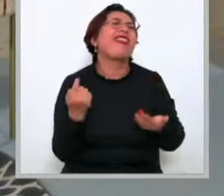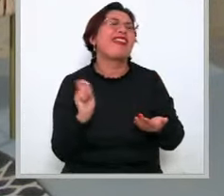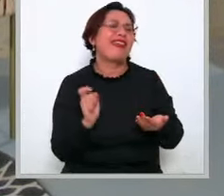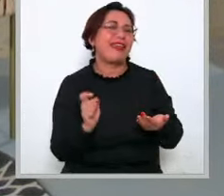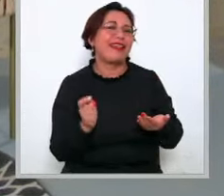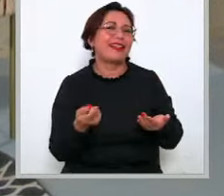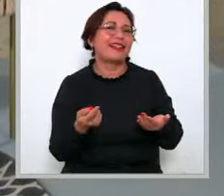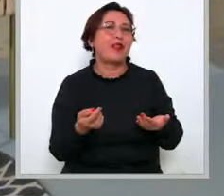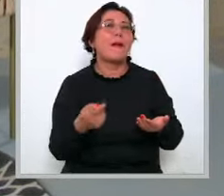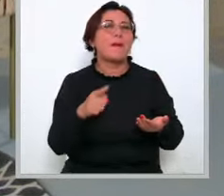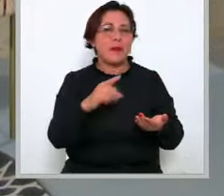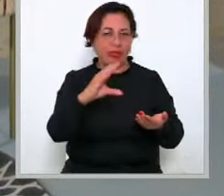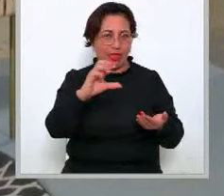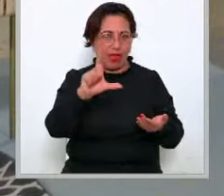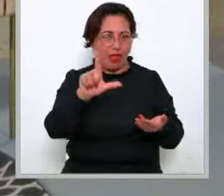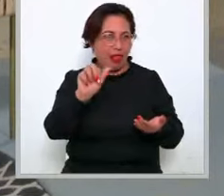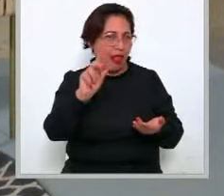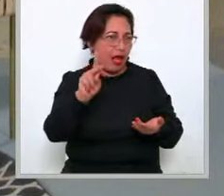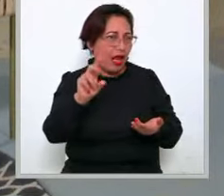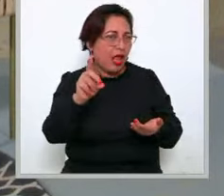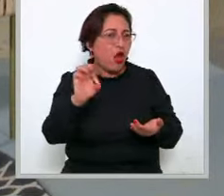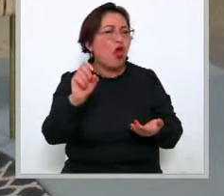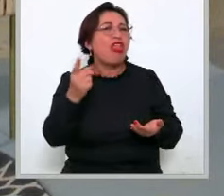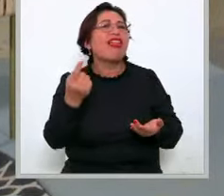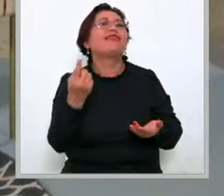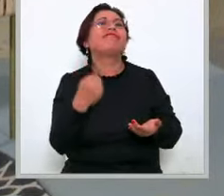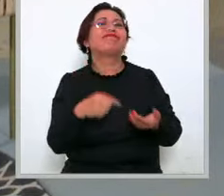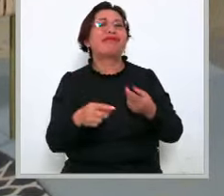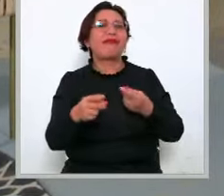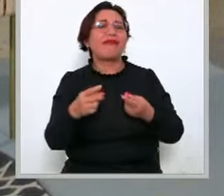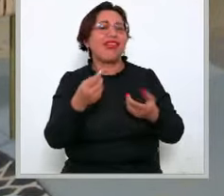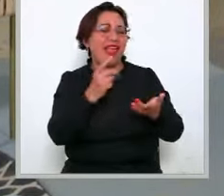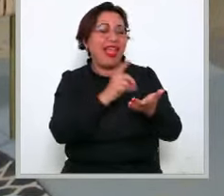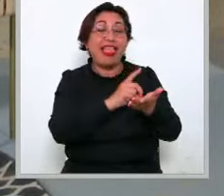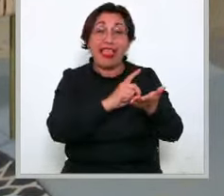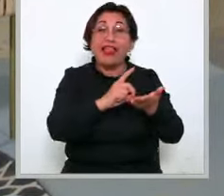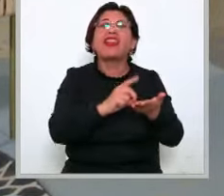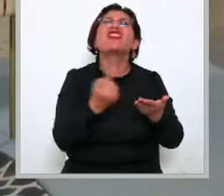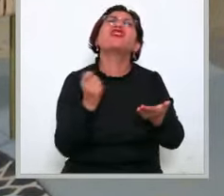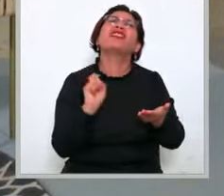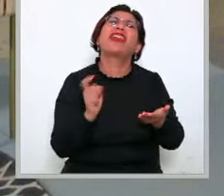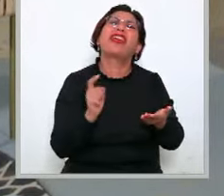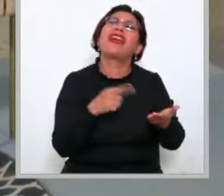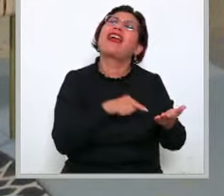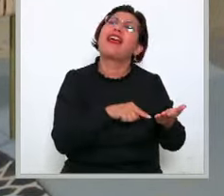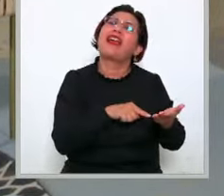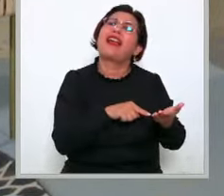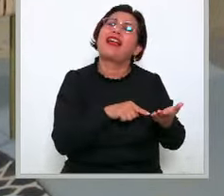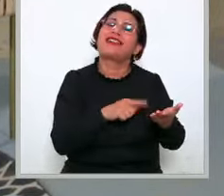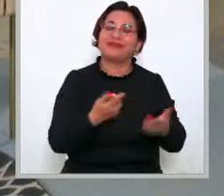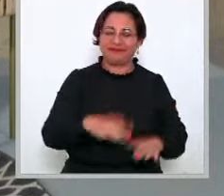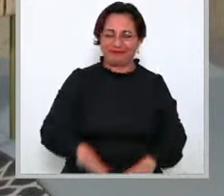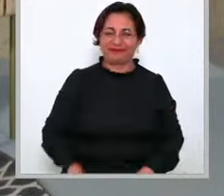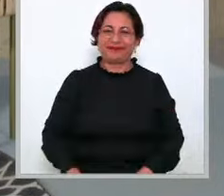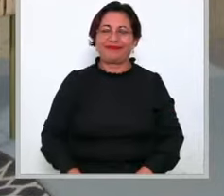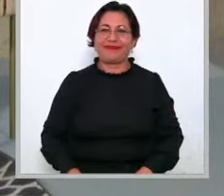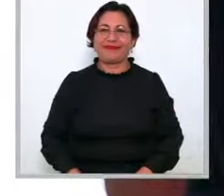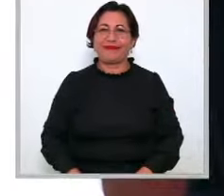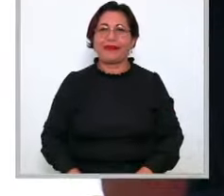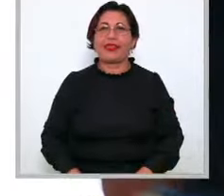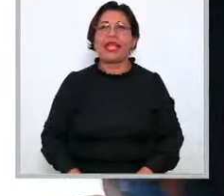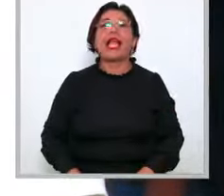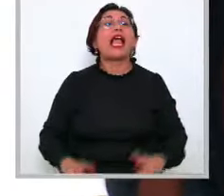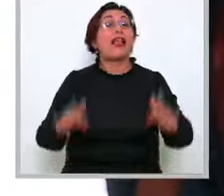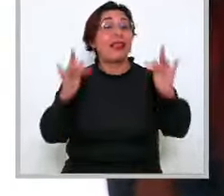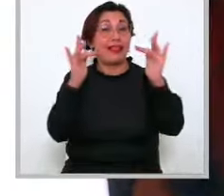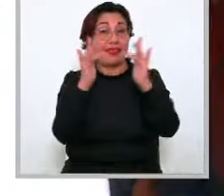proyecto de Impulsores de los Derechos. Claro que sí, con mucho gusto para ti y para nuestra querida Sofi. Les comparto la red